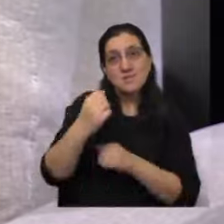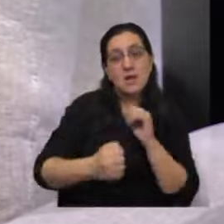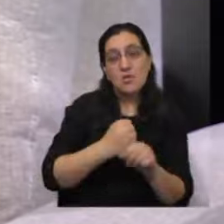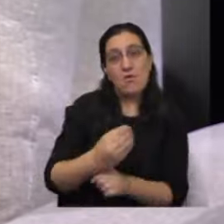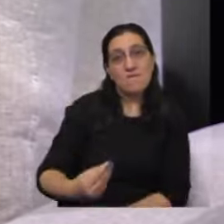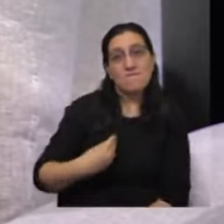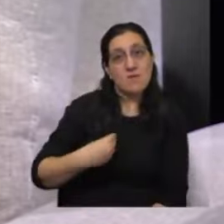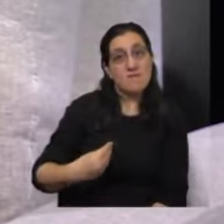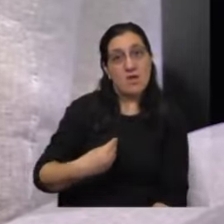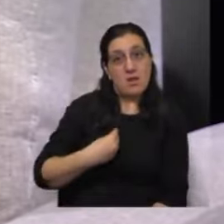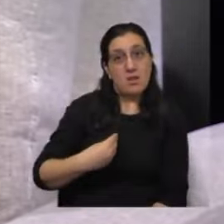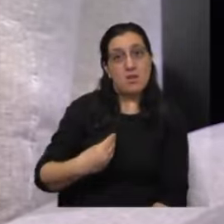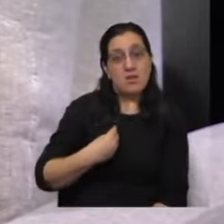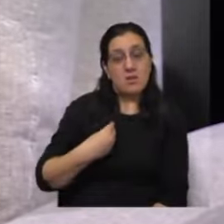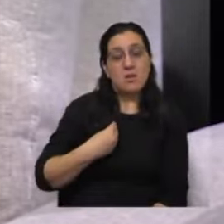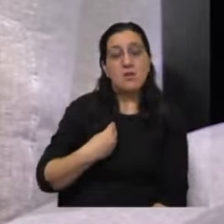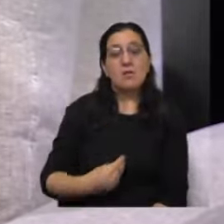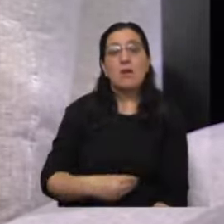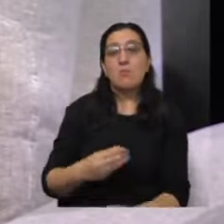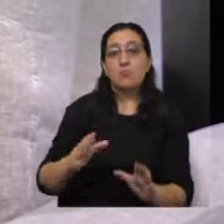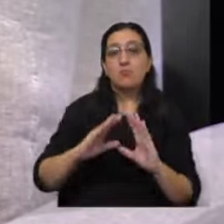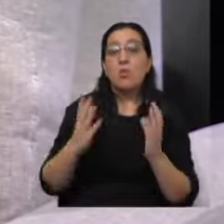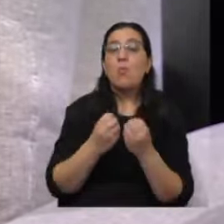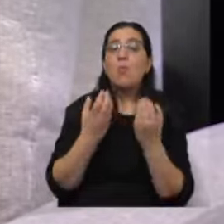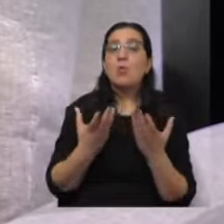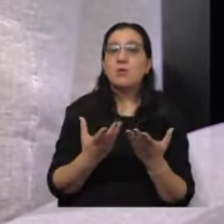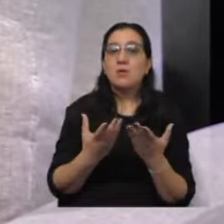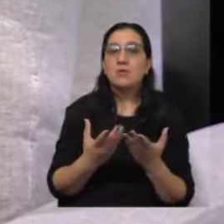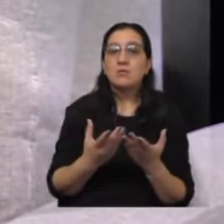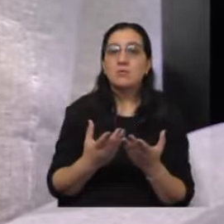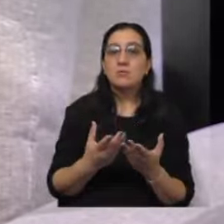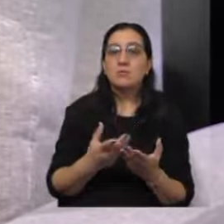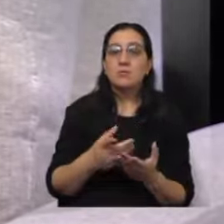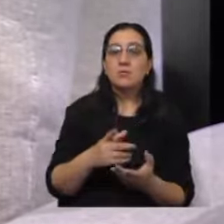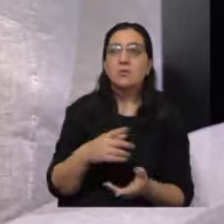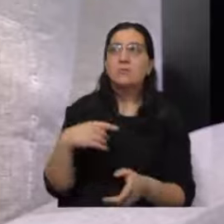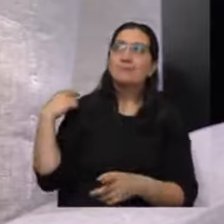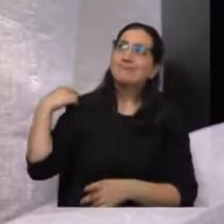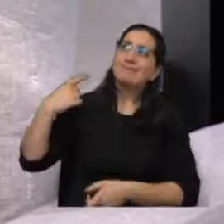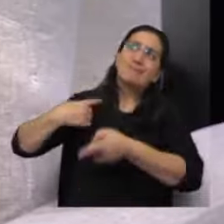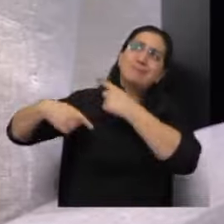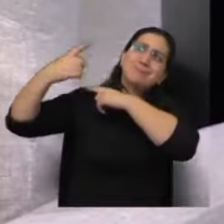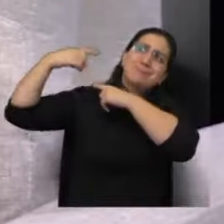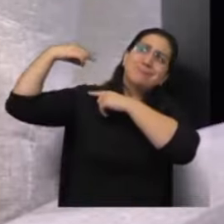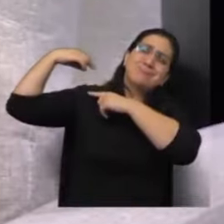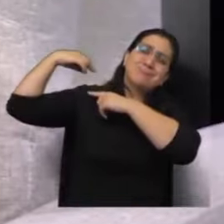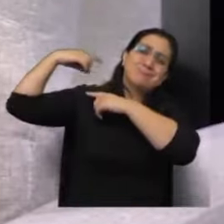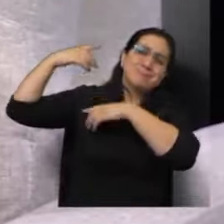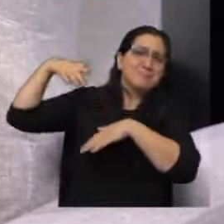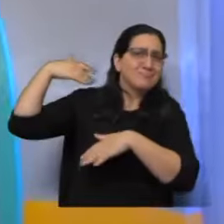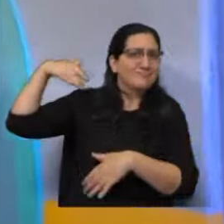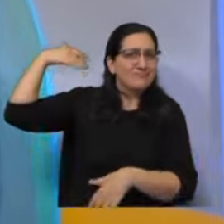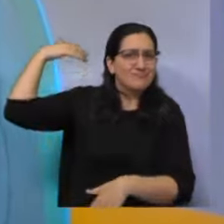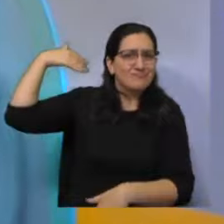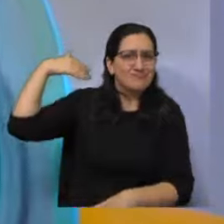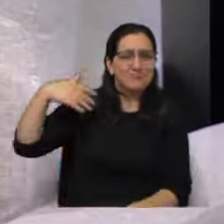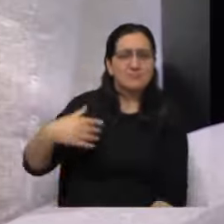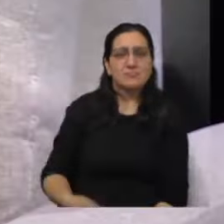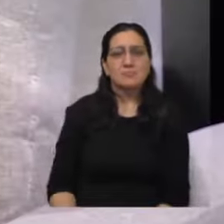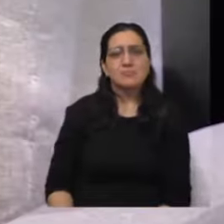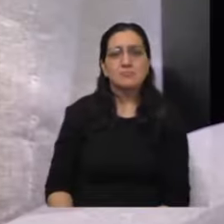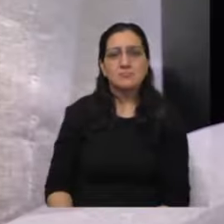ha sobrevivido más tiempo en la Tierra. Porque sus orígenes se remontan como por allá, por allá, por allá. Por los dinosaurios.